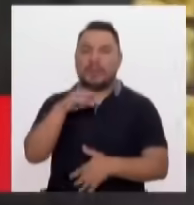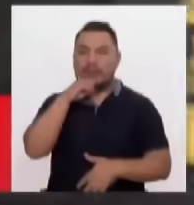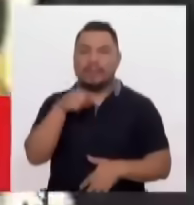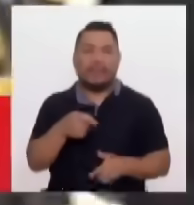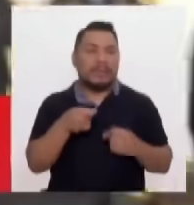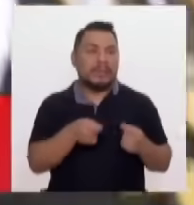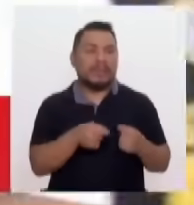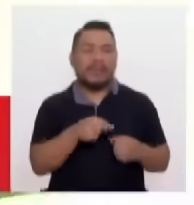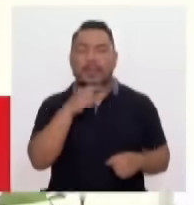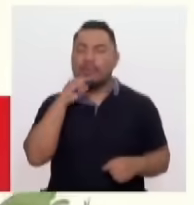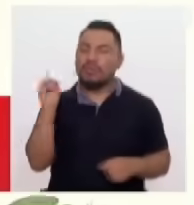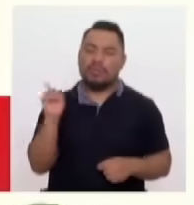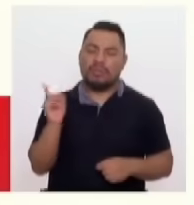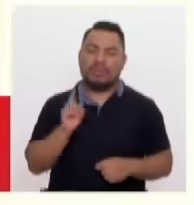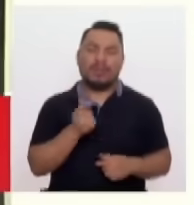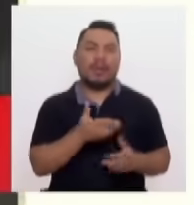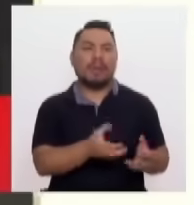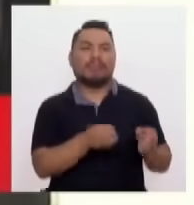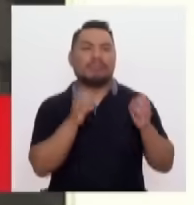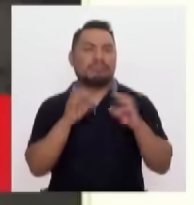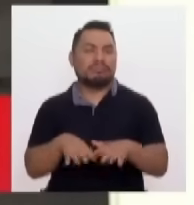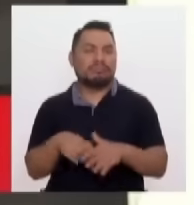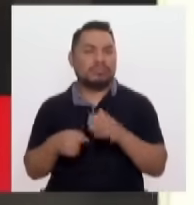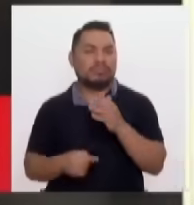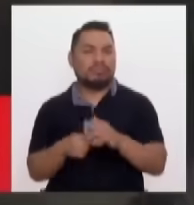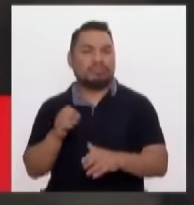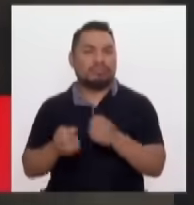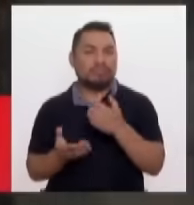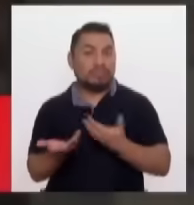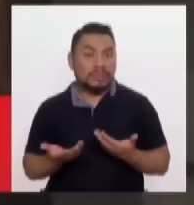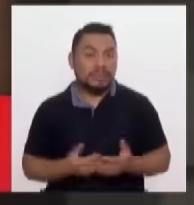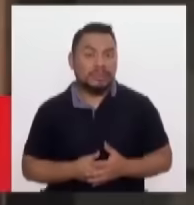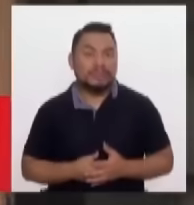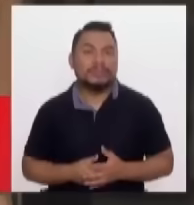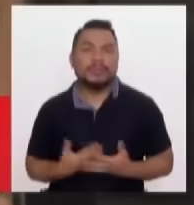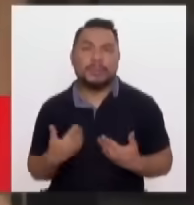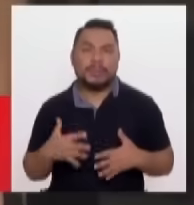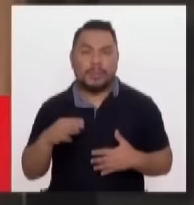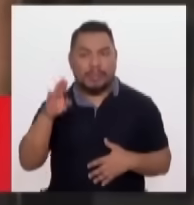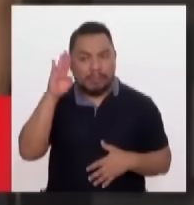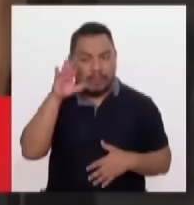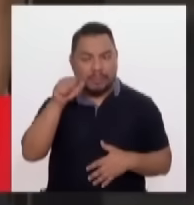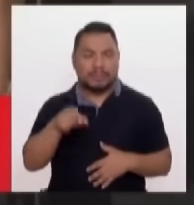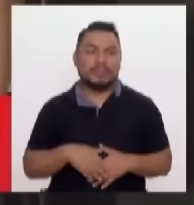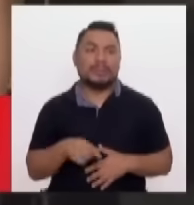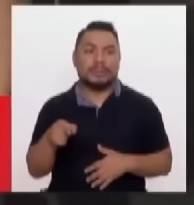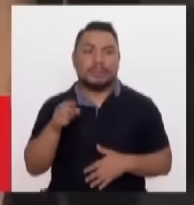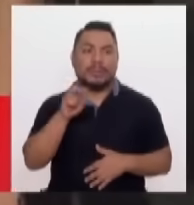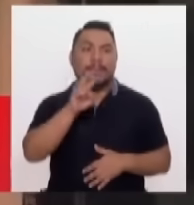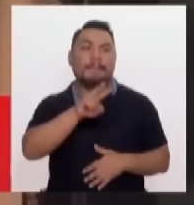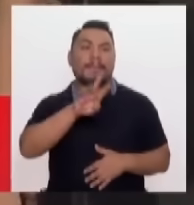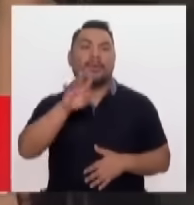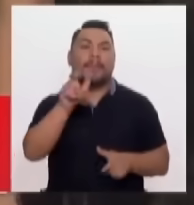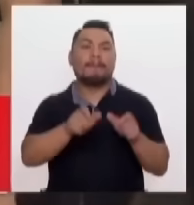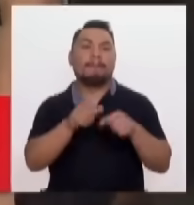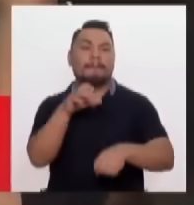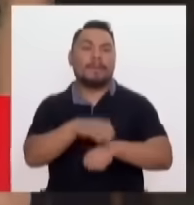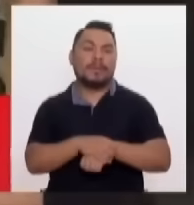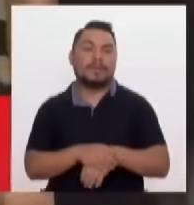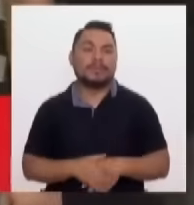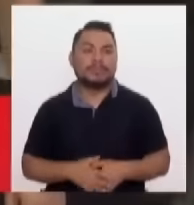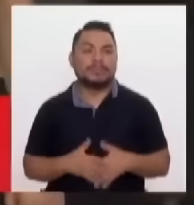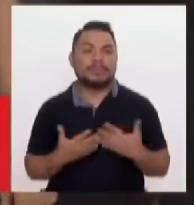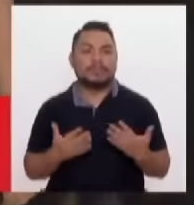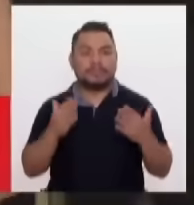se someten al pago de cupos en lo que es este delito de trata de personas. Ahí está, entonces, estas imágenes, son 24 detenidos y efectivamente llama